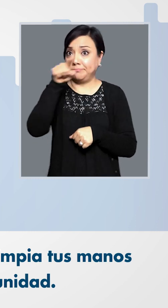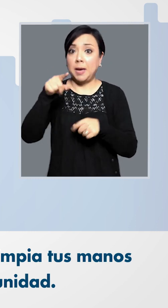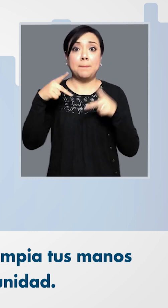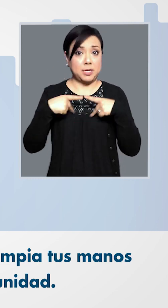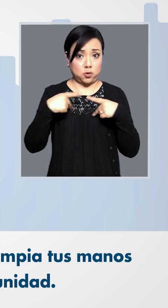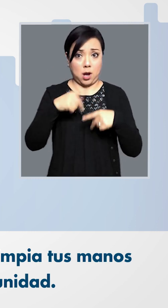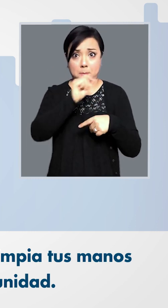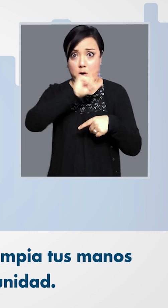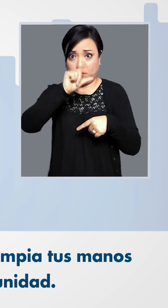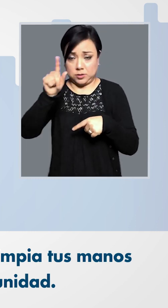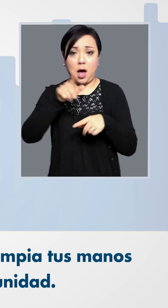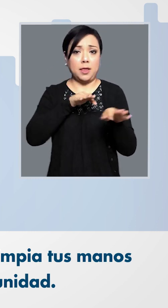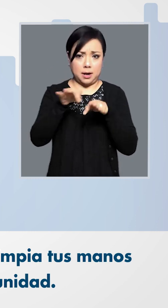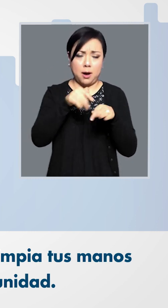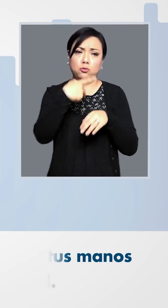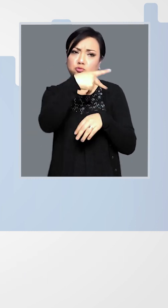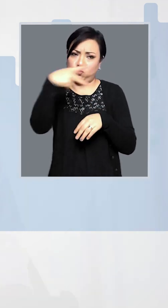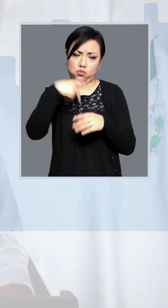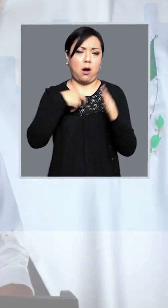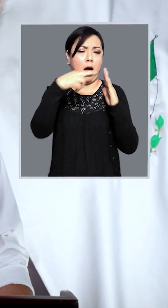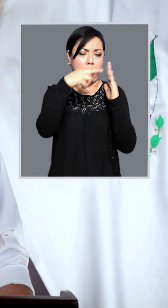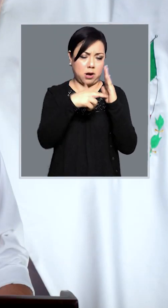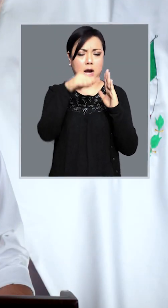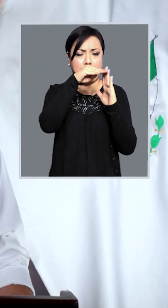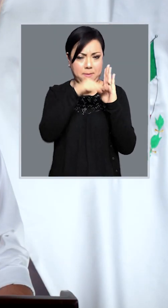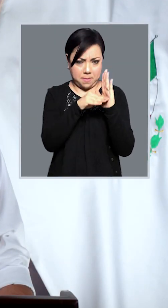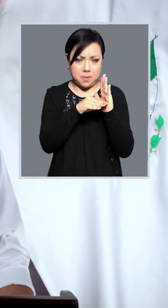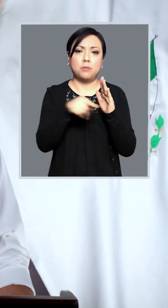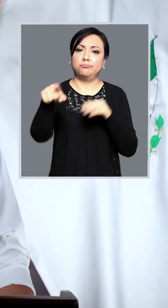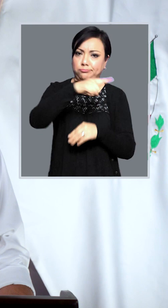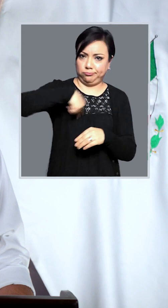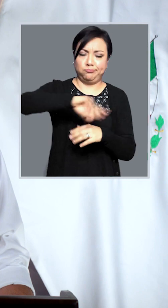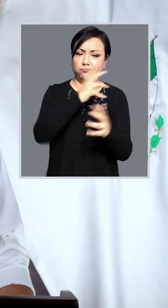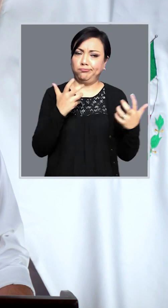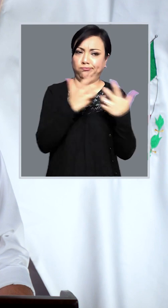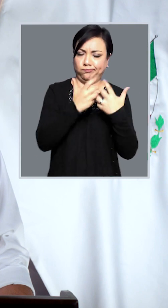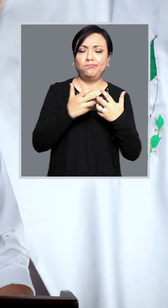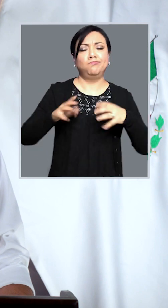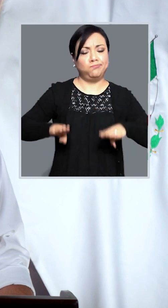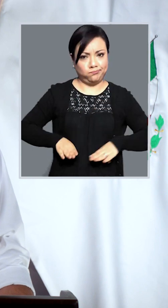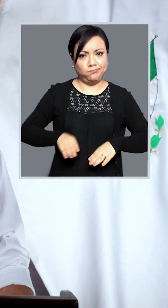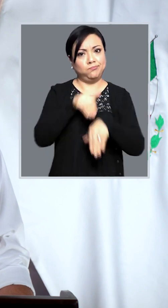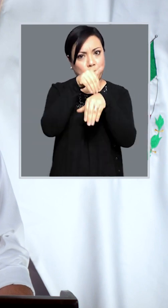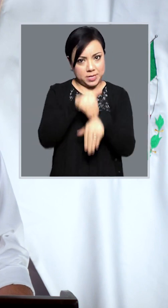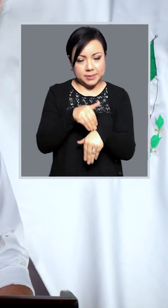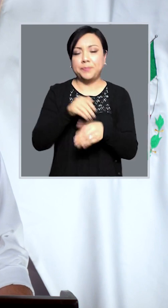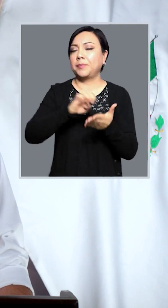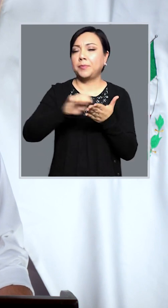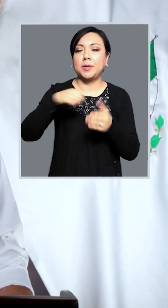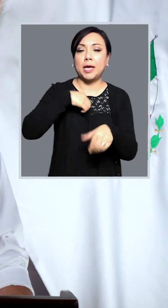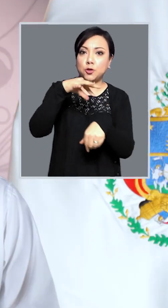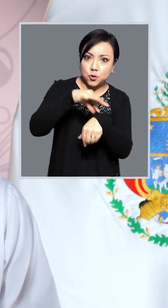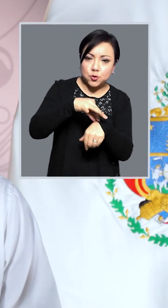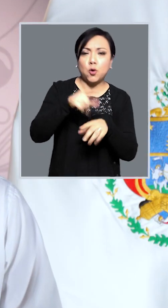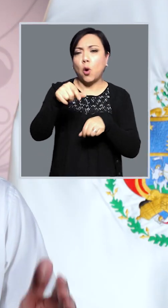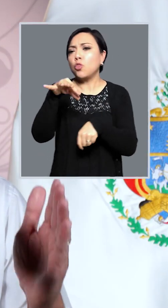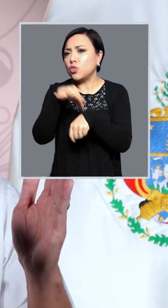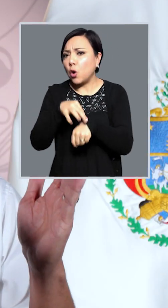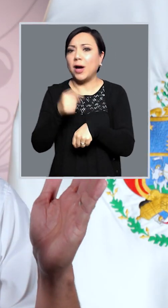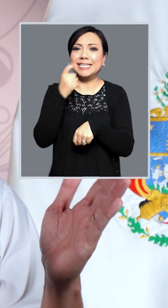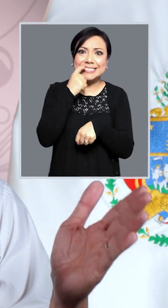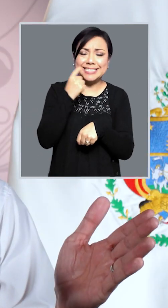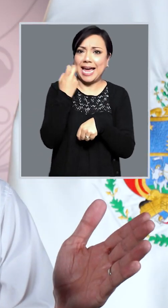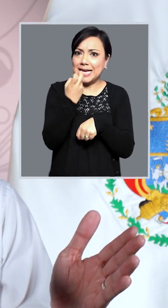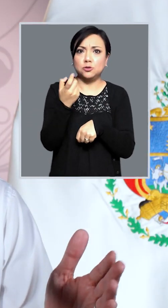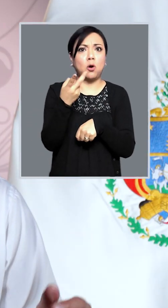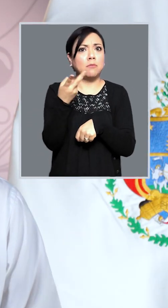por lo regular quienes prestan servicios profesionales ya tienen bien establecidos sus protocolos así que deberás apegarte a ellos tomemos